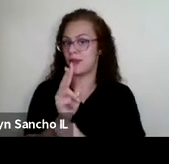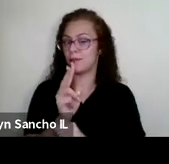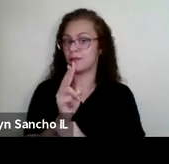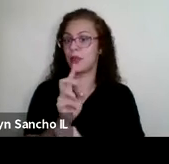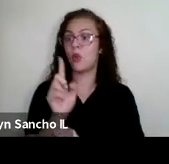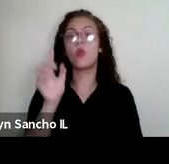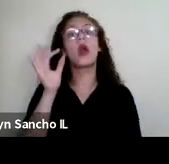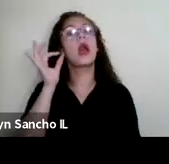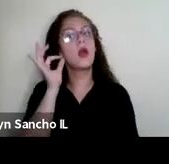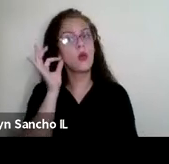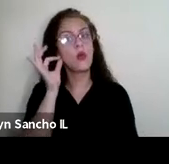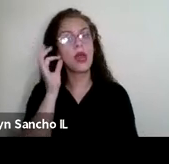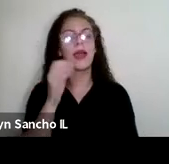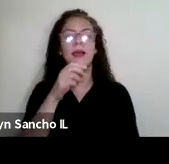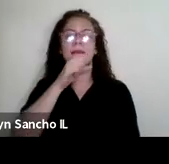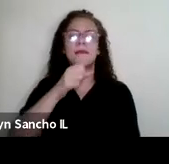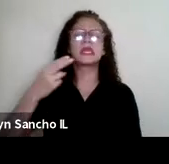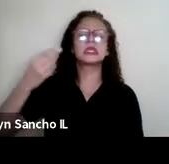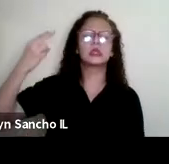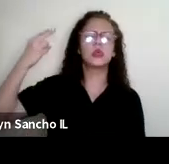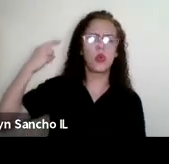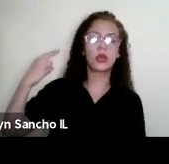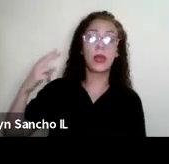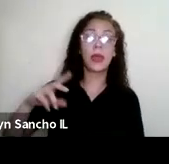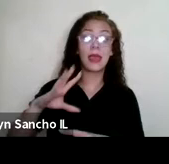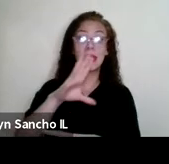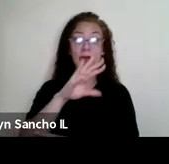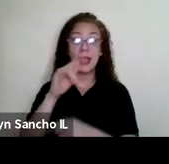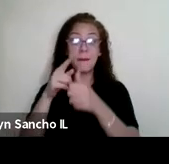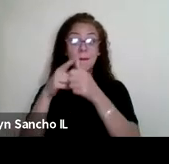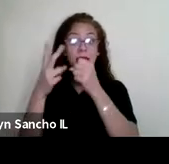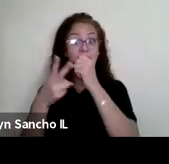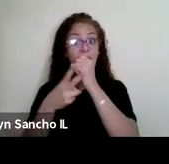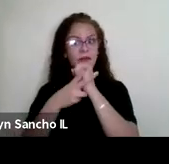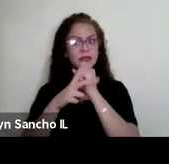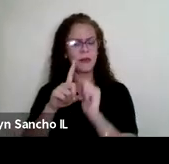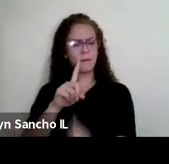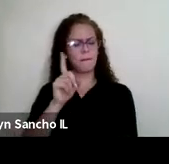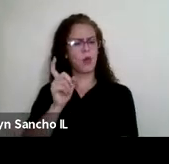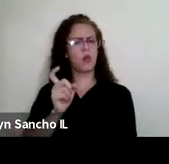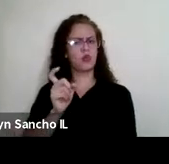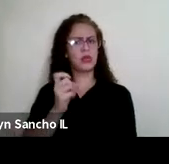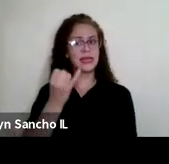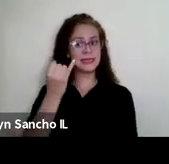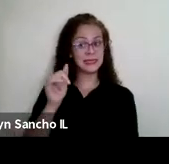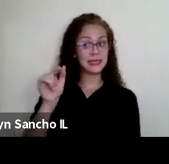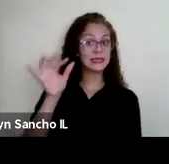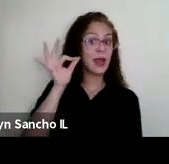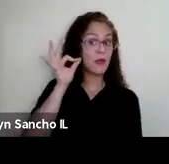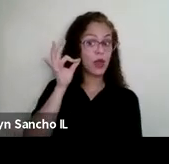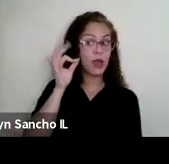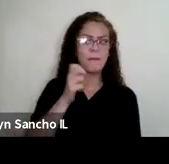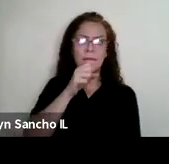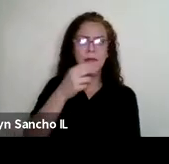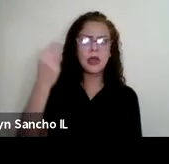una chica de la prehistoria, y por primera vez se pregunta si esta chica en la